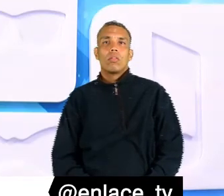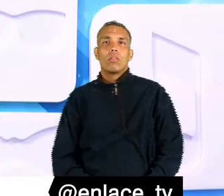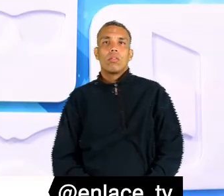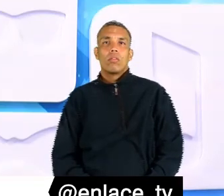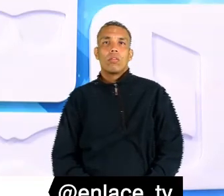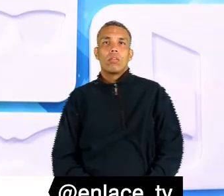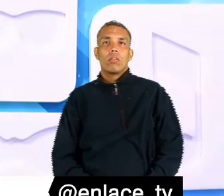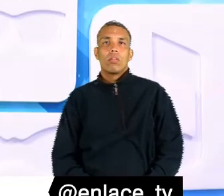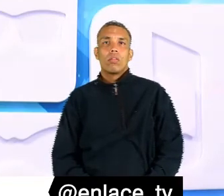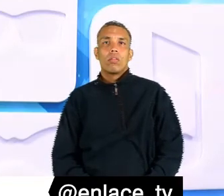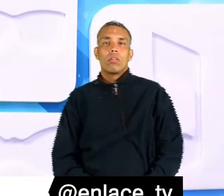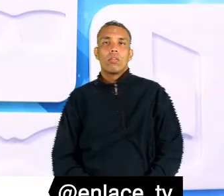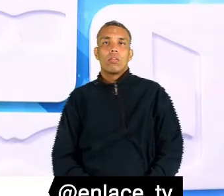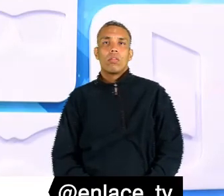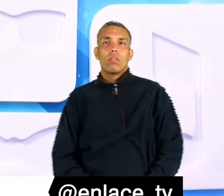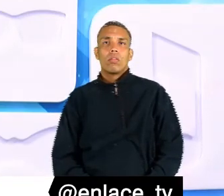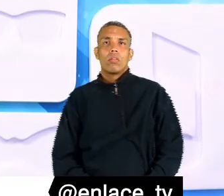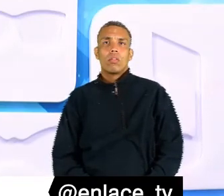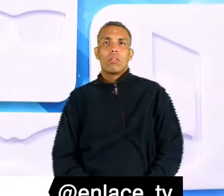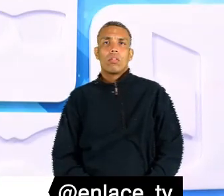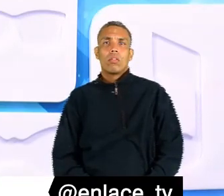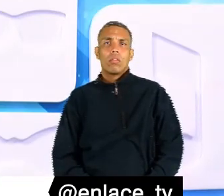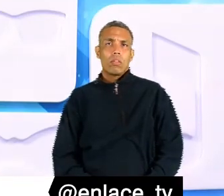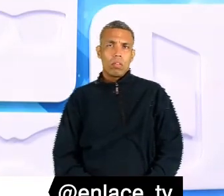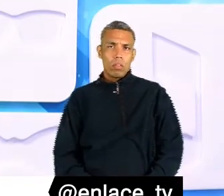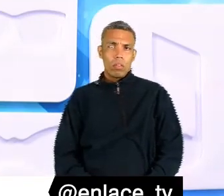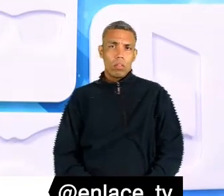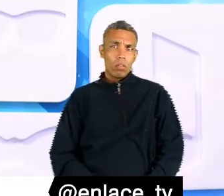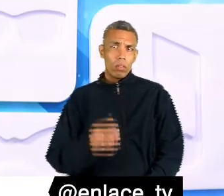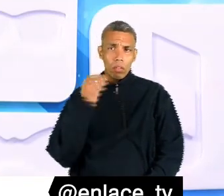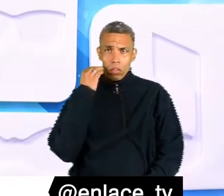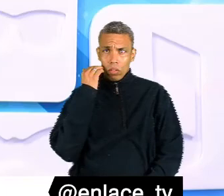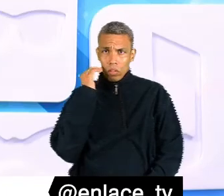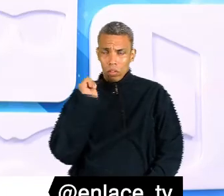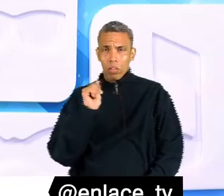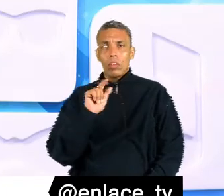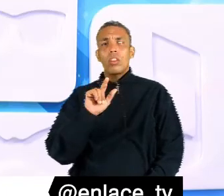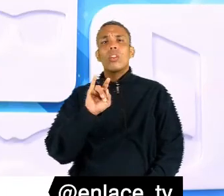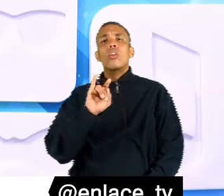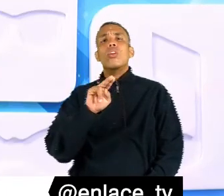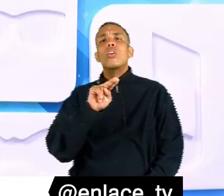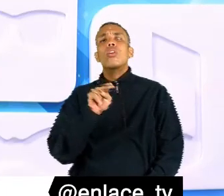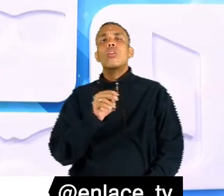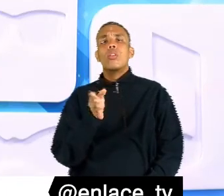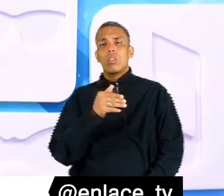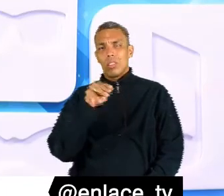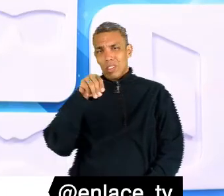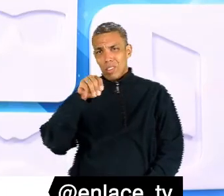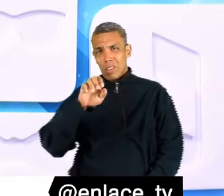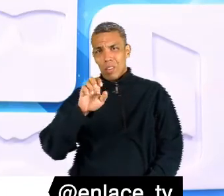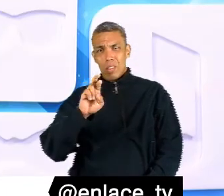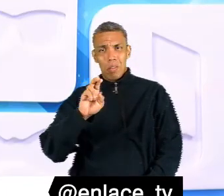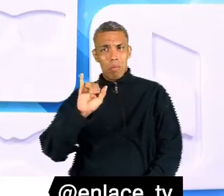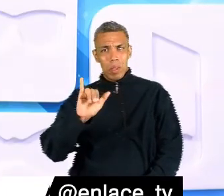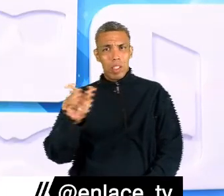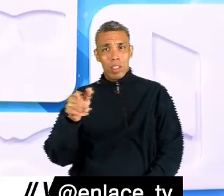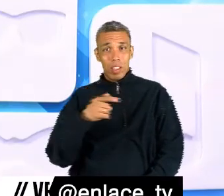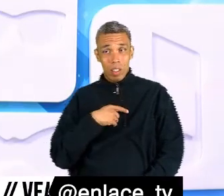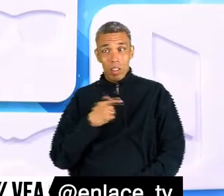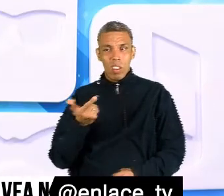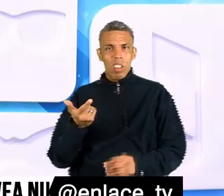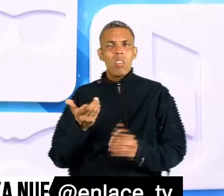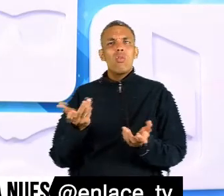mi compañera Luzmery Jaraba se encuentra desde un punto de nuestra ciudad. Ella se encuentra exactamente desde el Instituto Técnico